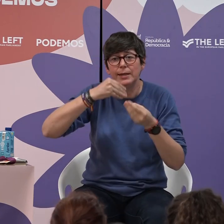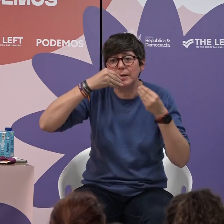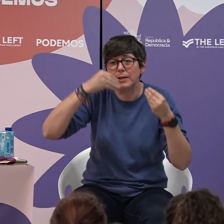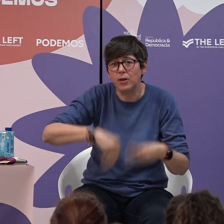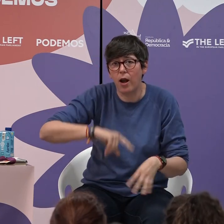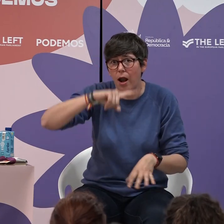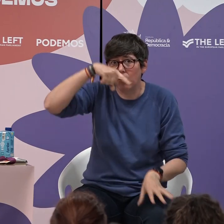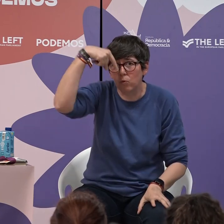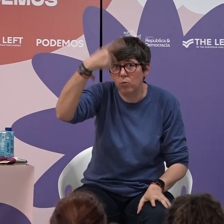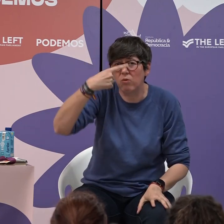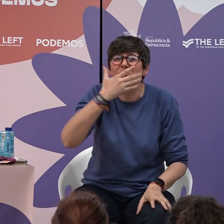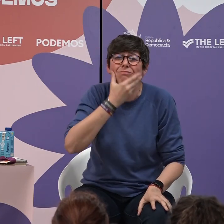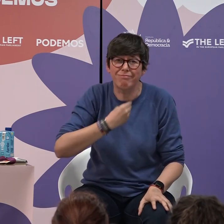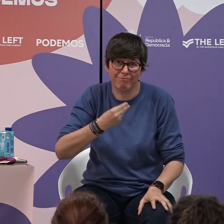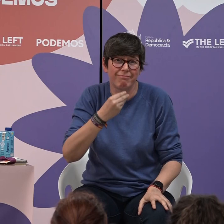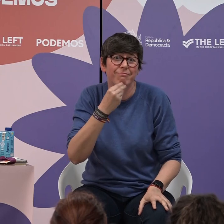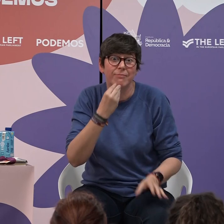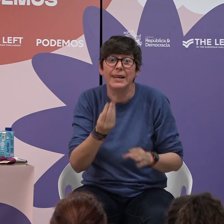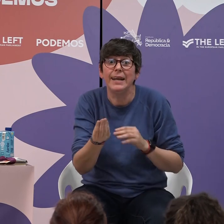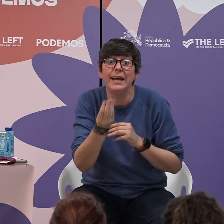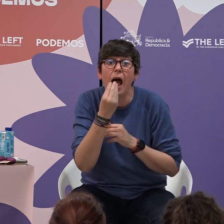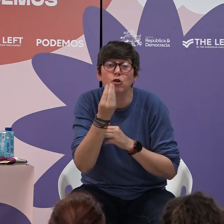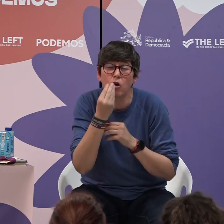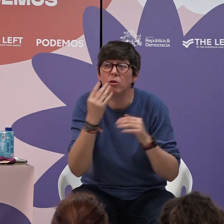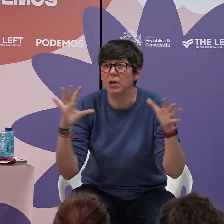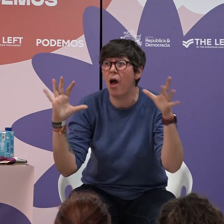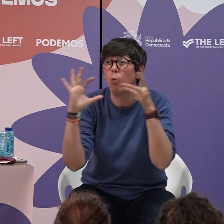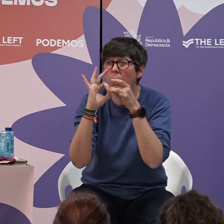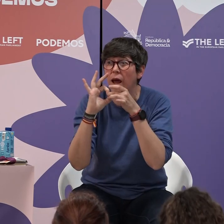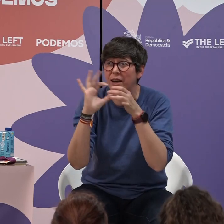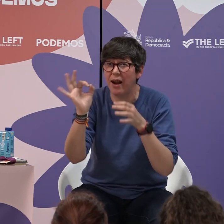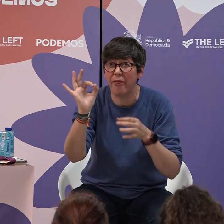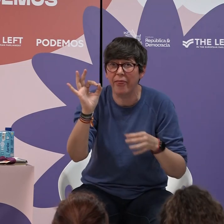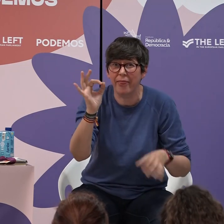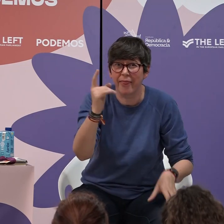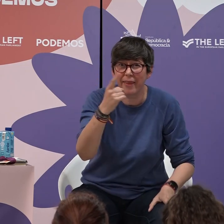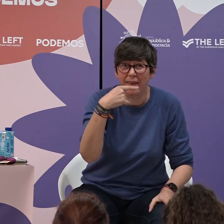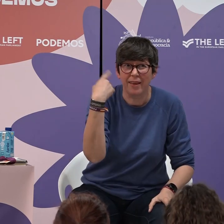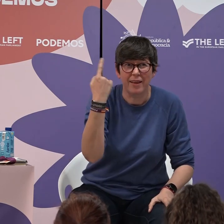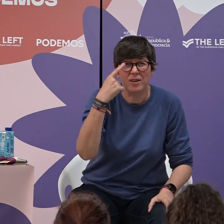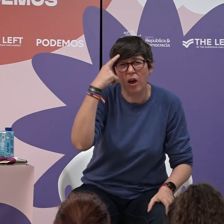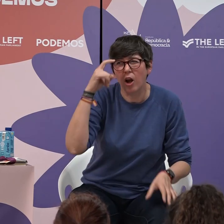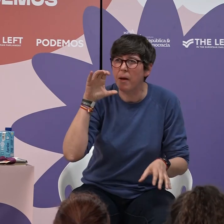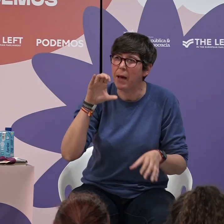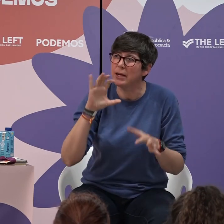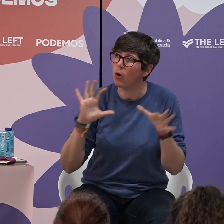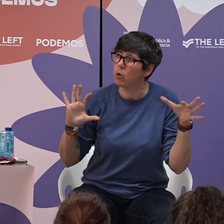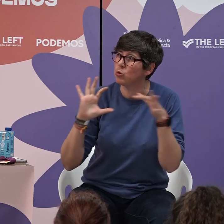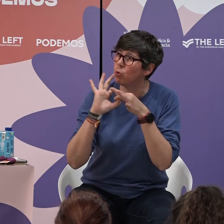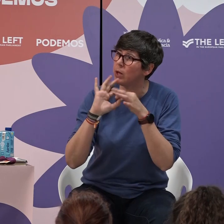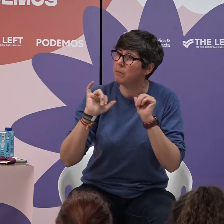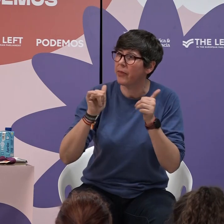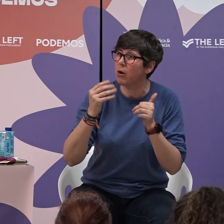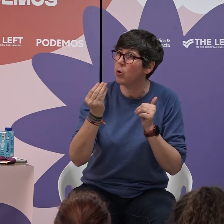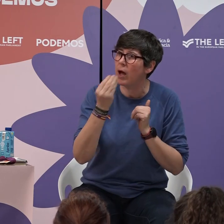tenemos que tenerme la mente abierta y respetar la cultura la gastronomía también que eso une verdad la astronomía